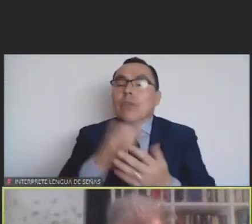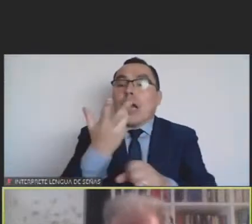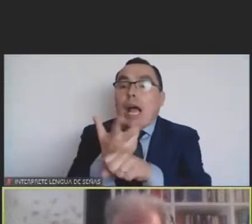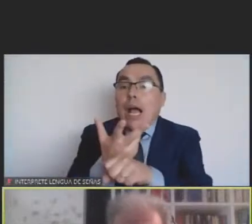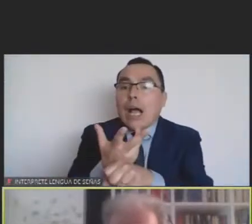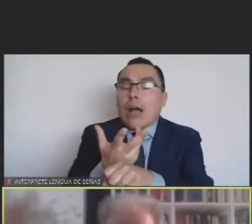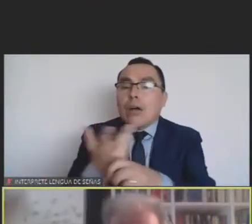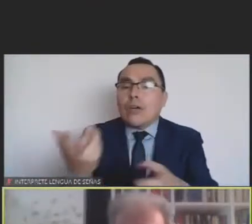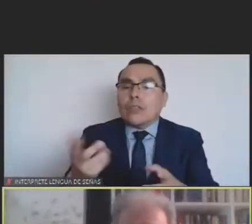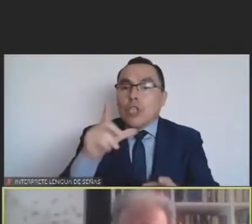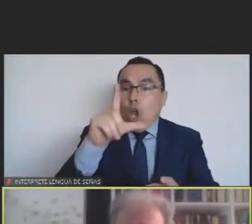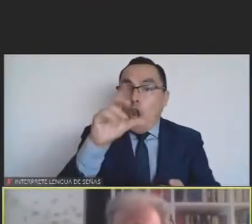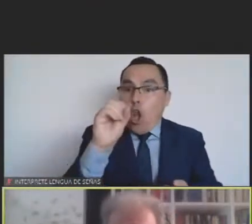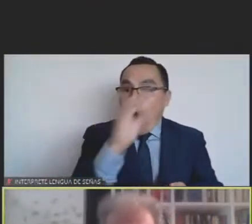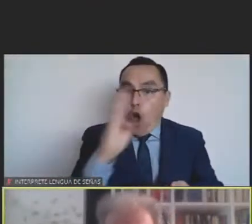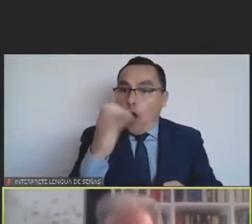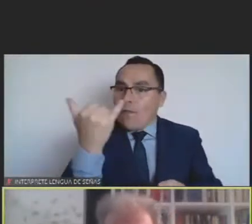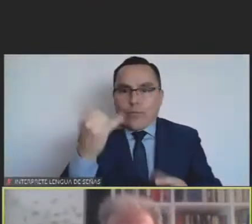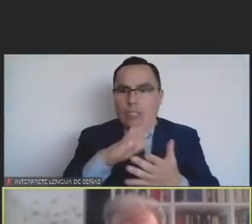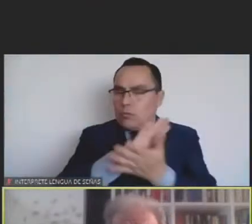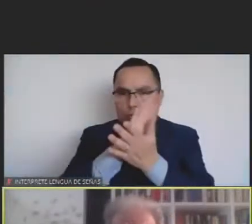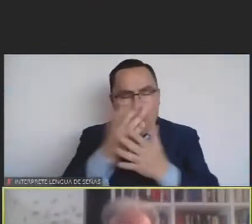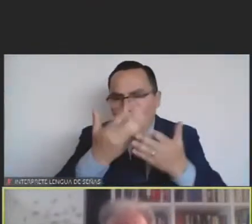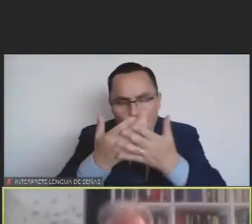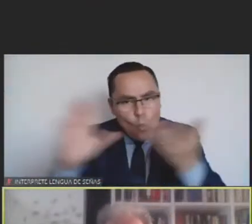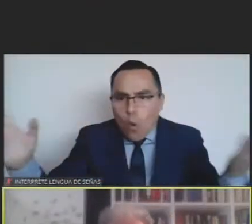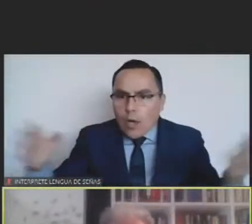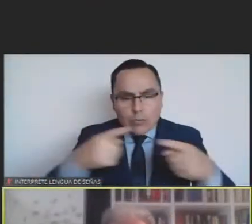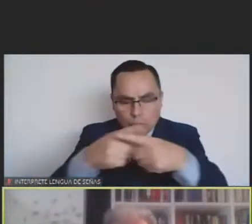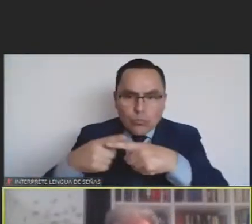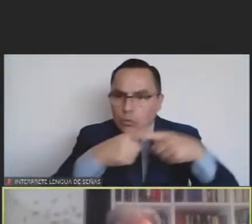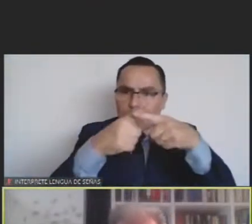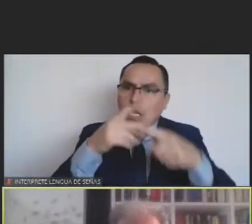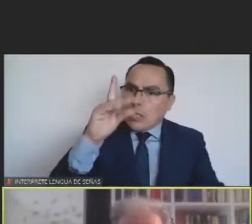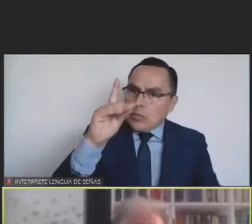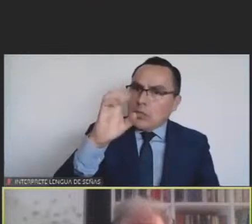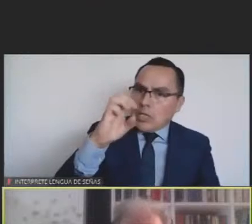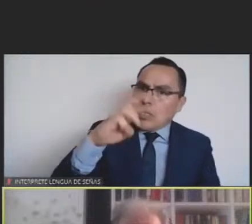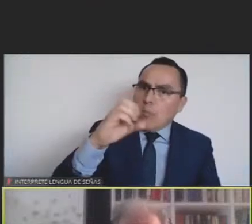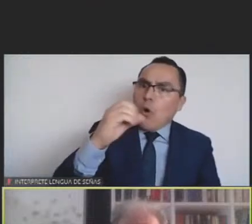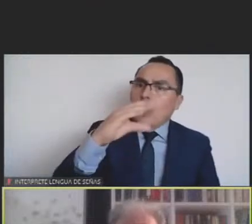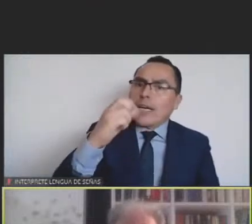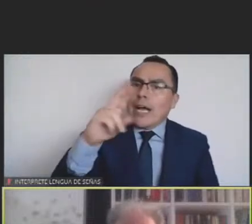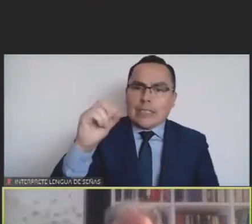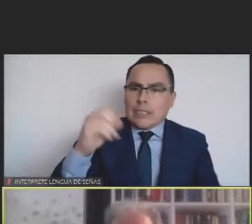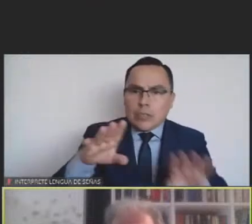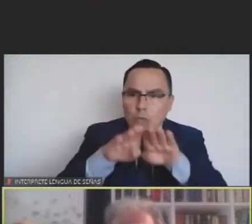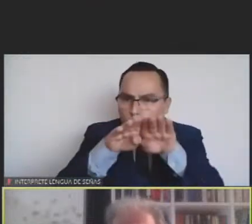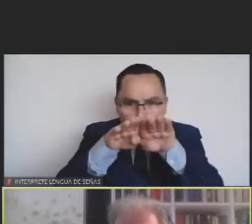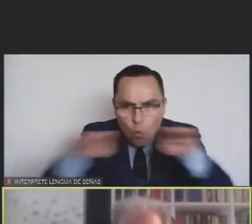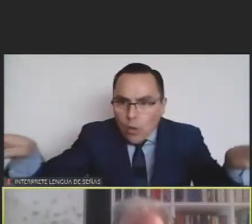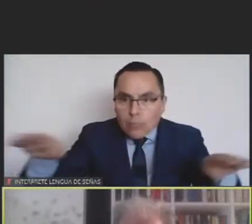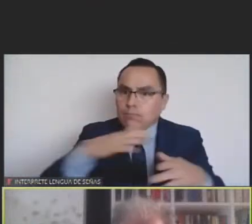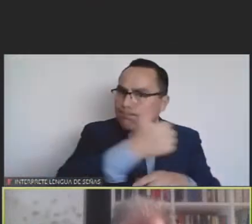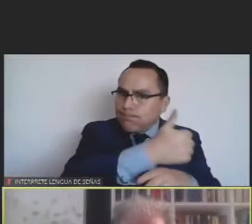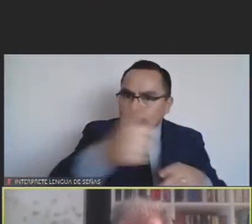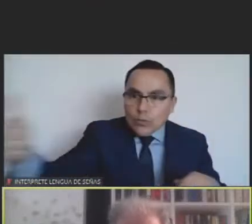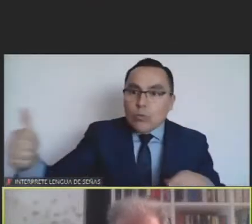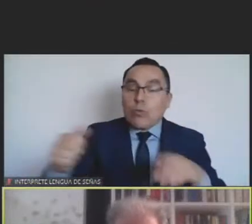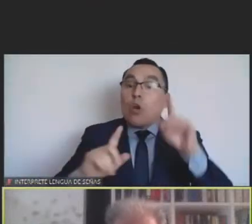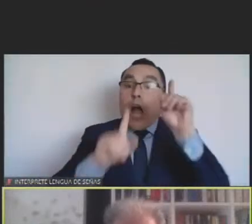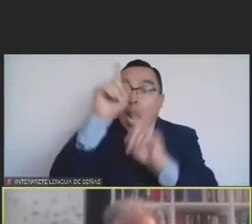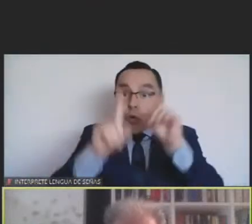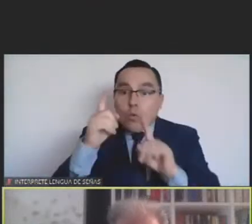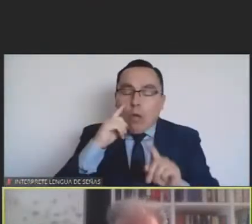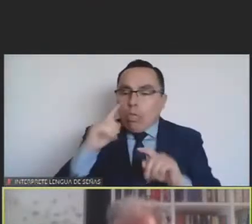Va a haber lobby en cualquier sociedad democrática. Y hay un elemento positivo, porque muchas veces los lobistas saben cosas que el regulador no sabe. Y